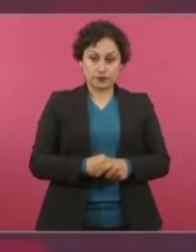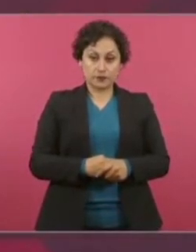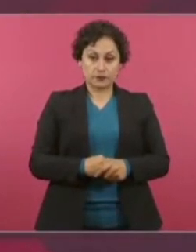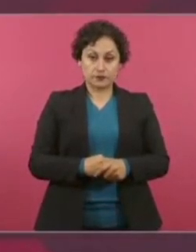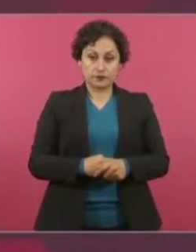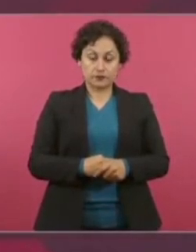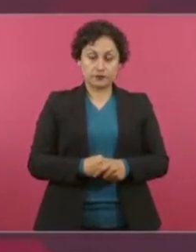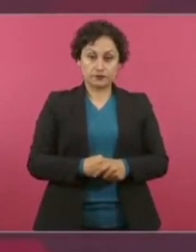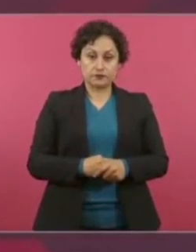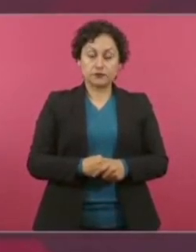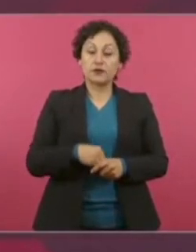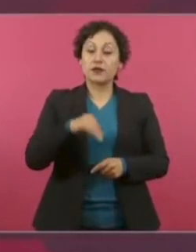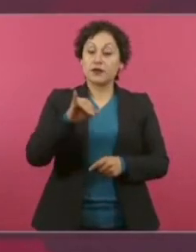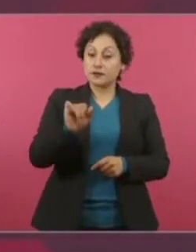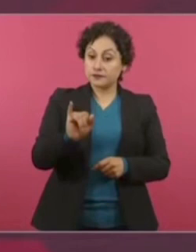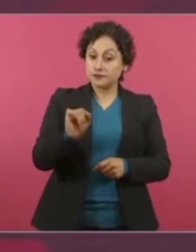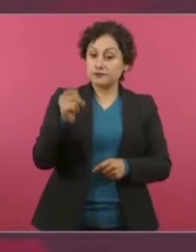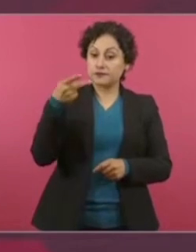todavía que